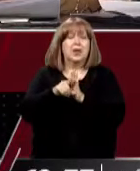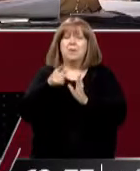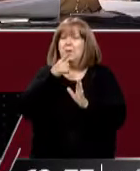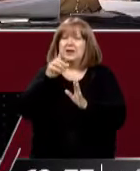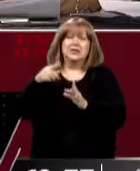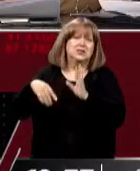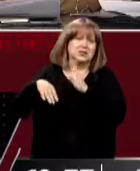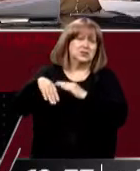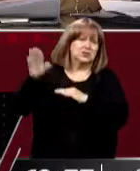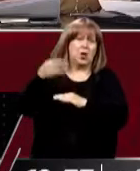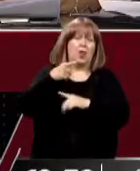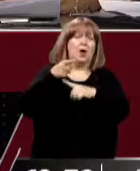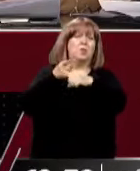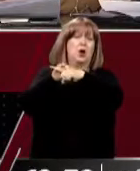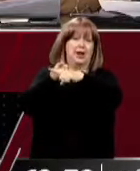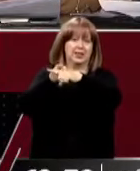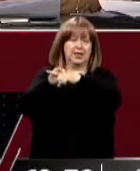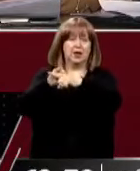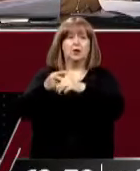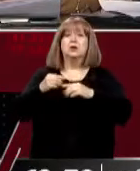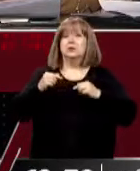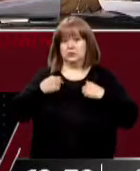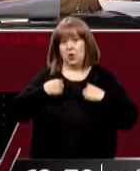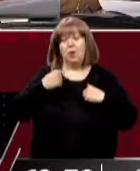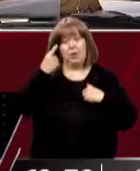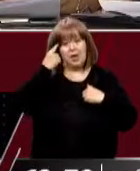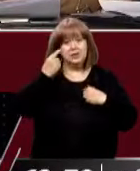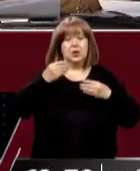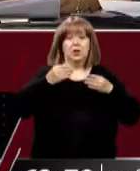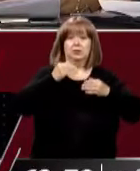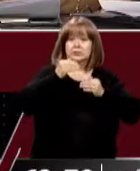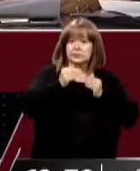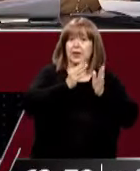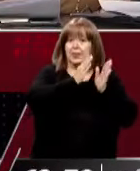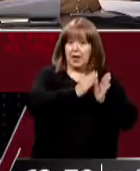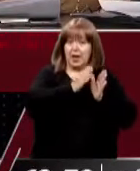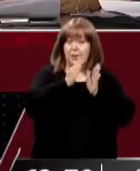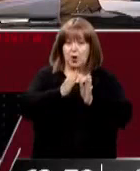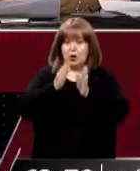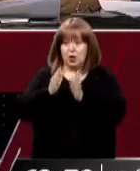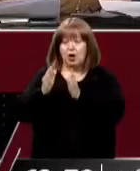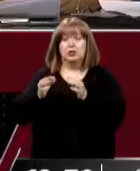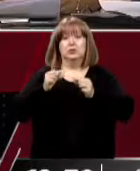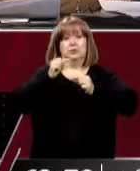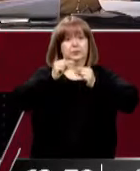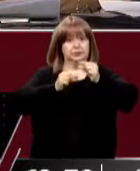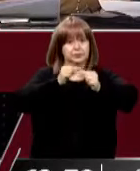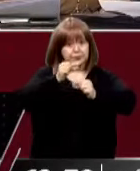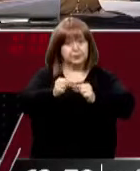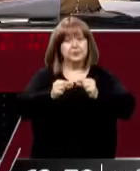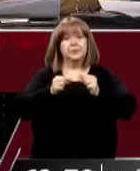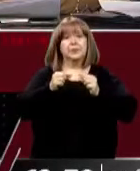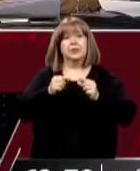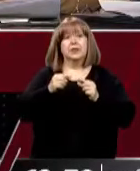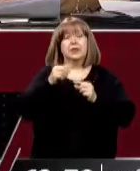ninguna manera. Y obviamente que cuando se inicien todos los procedimientos administrativos, Fiscalía de Estado, a la cual está al tanto porque hace poquito fuimos a